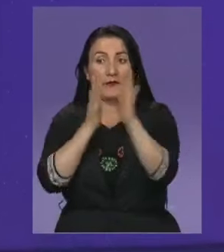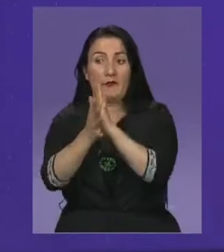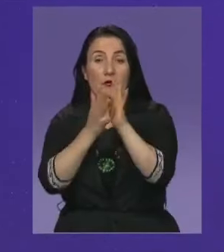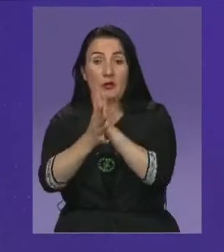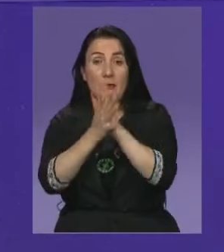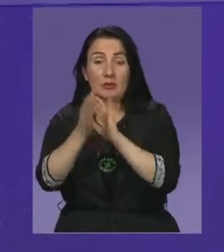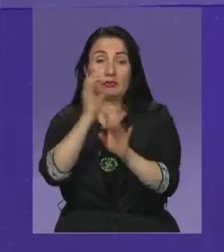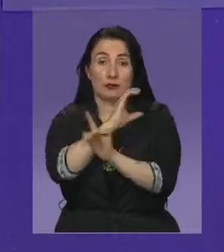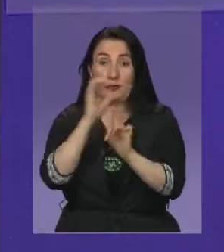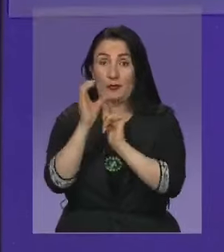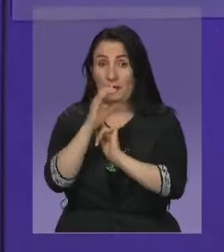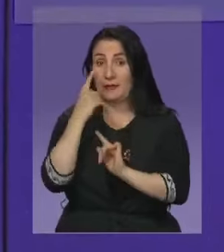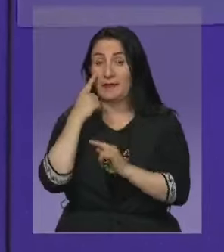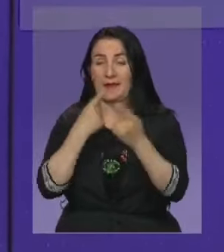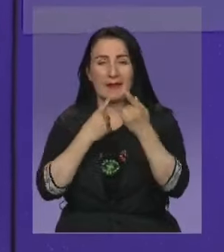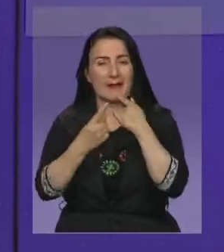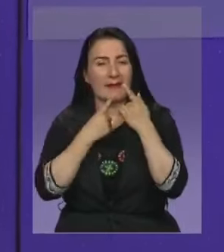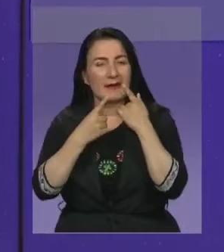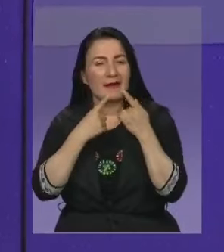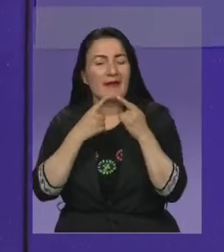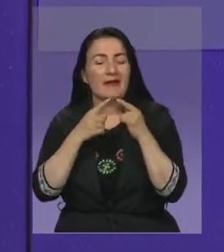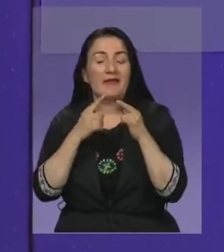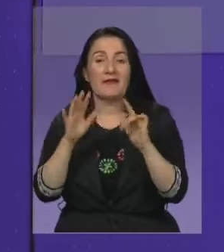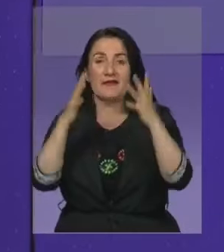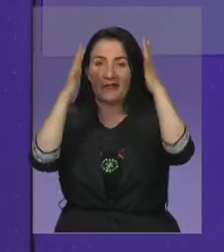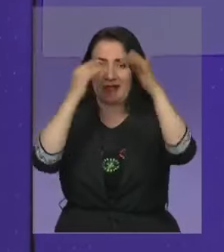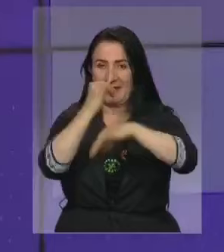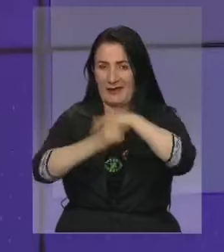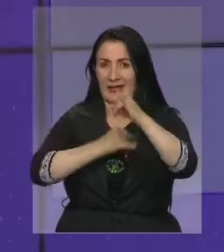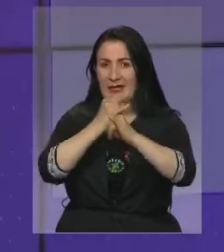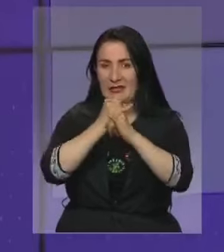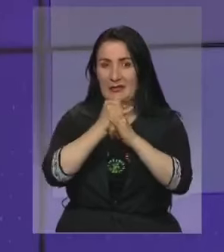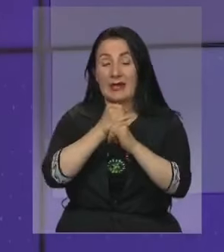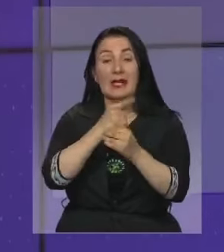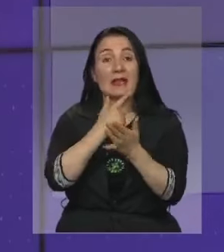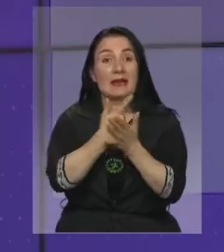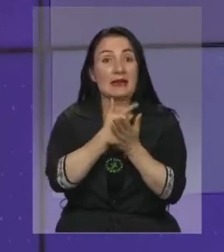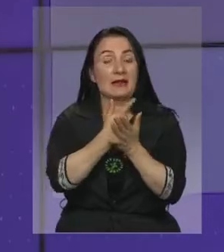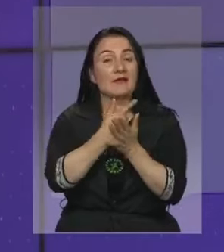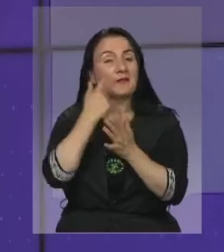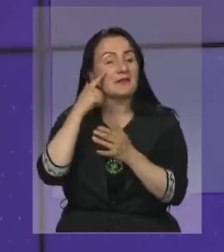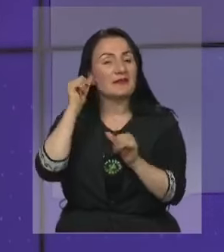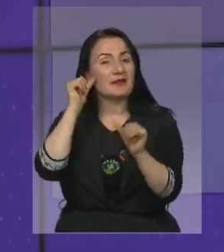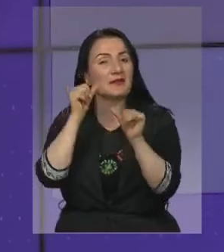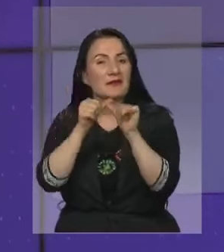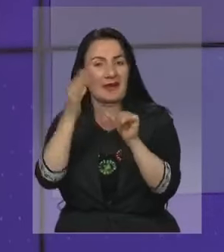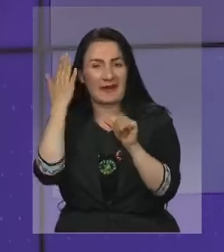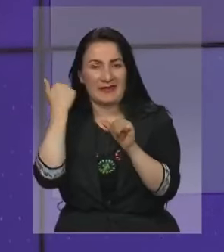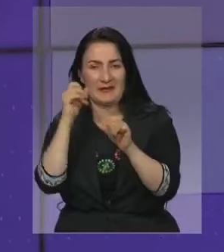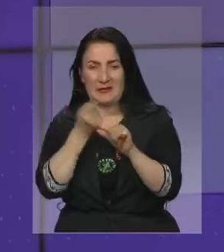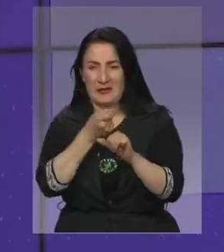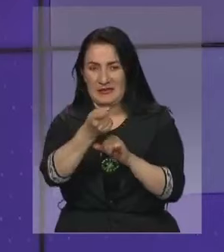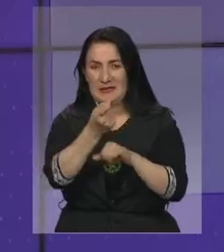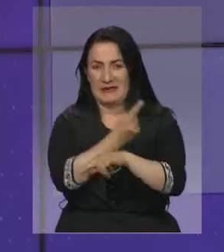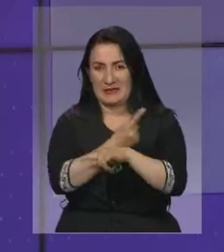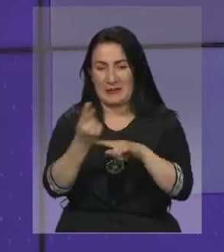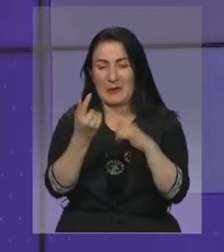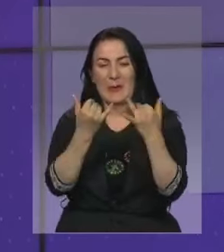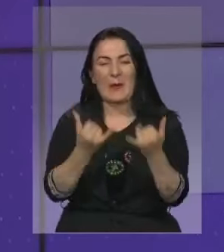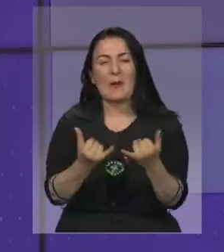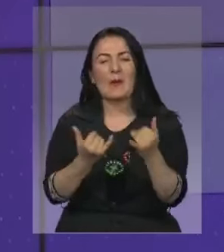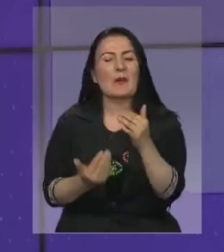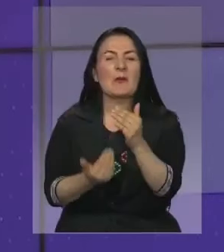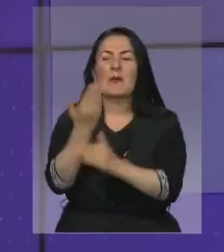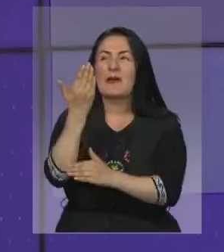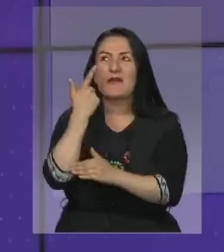Momento para la información cultural y vamos a hablar, cómo no, de la Feria Internacional del Libro. Recordemos que inicia la próxima semana y hoy